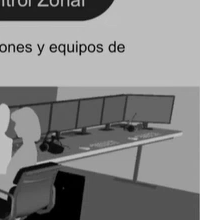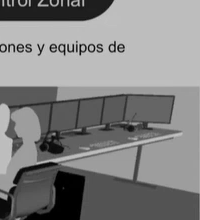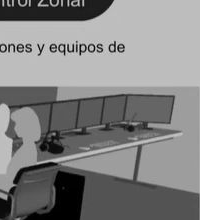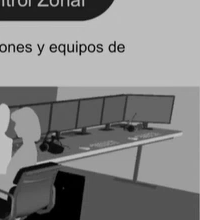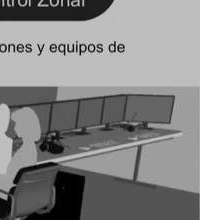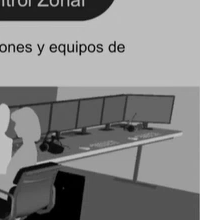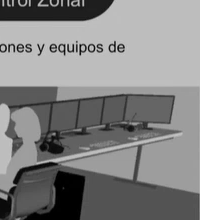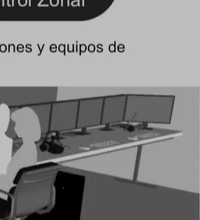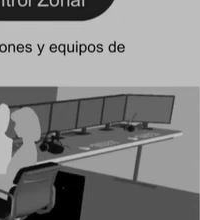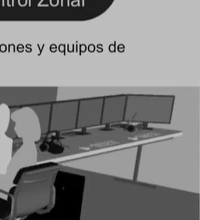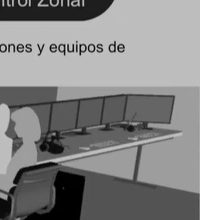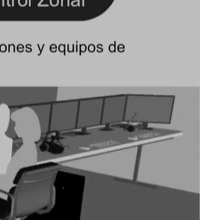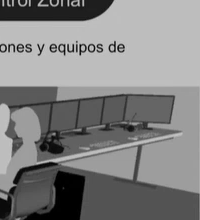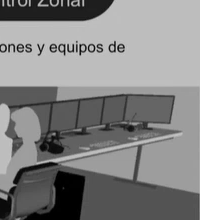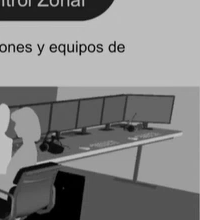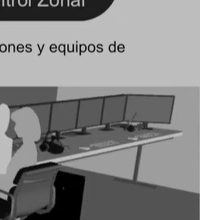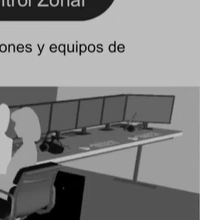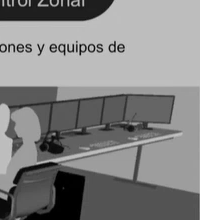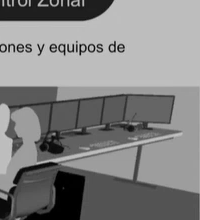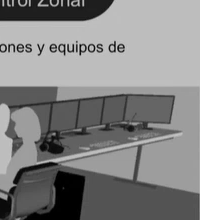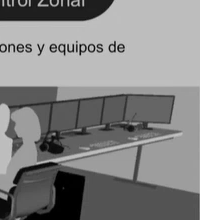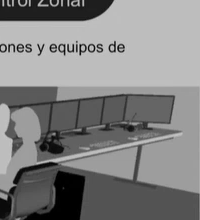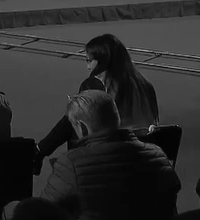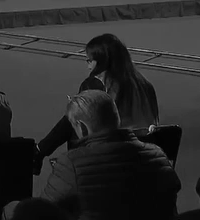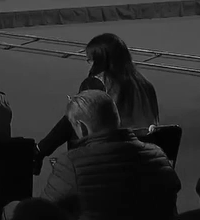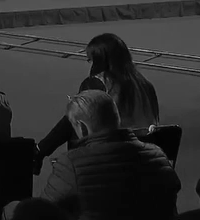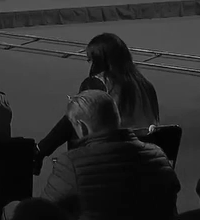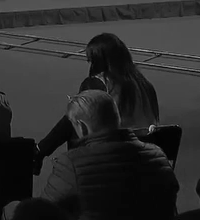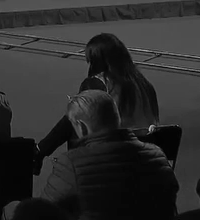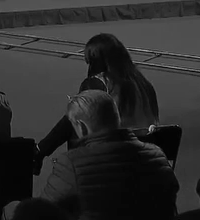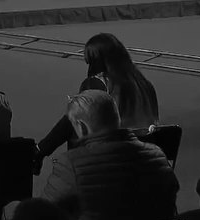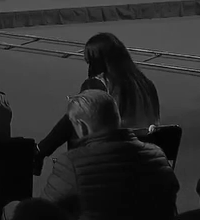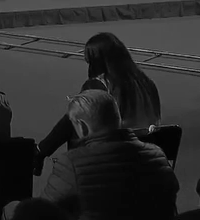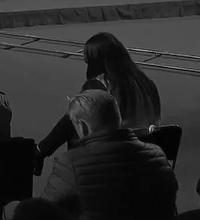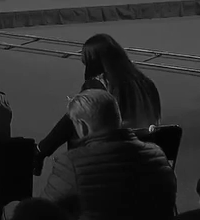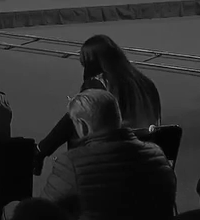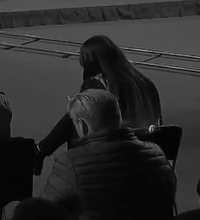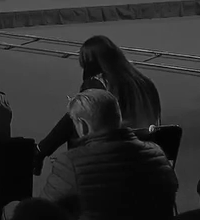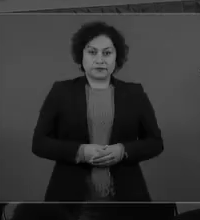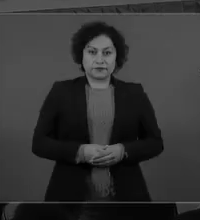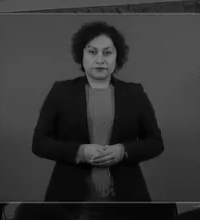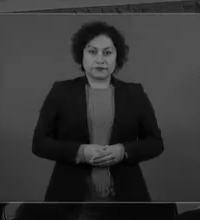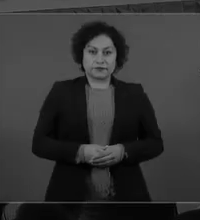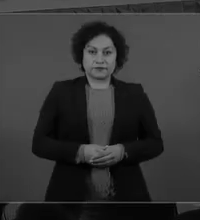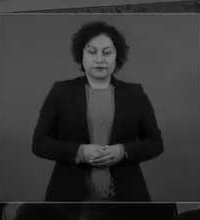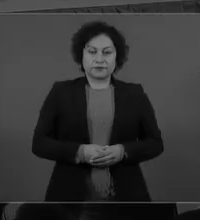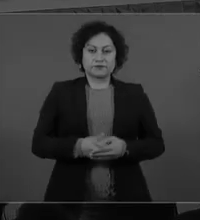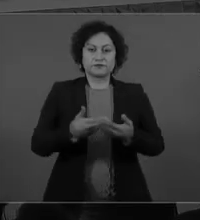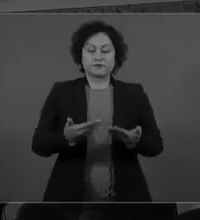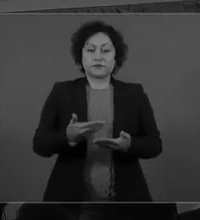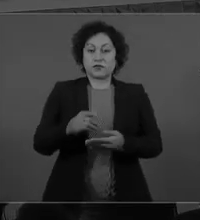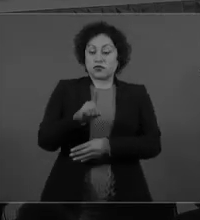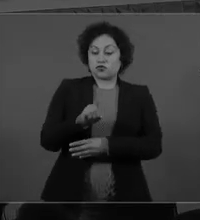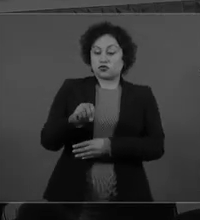subsistemas. ¿Cómo se va a controlar? Bueno, se controla en un centro de control, como les decía, y a través de puestos de control zonal, que